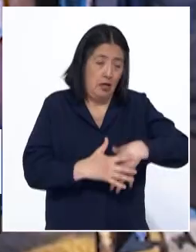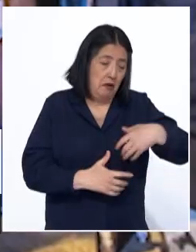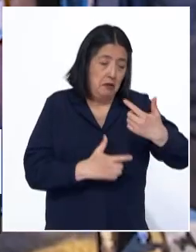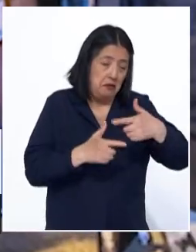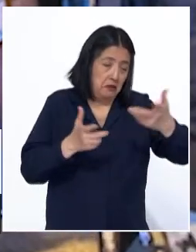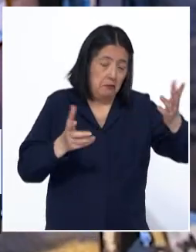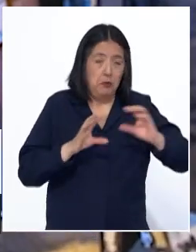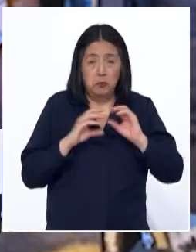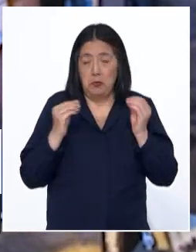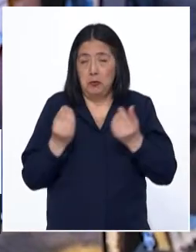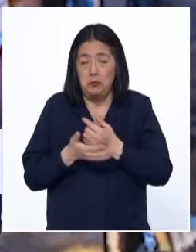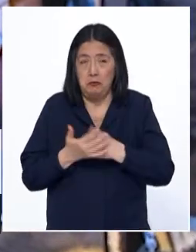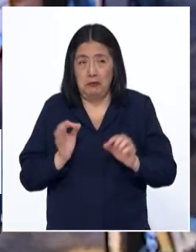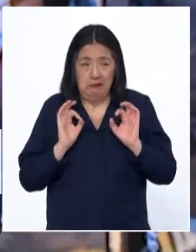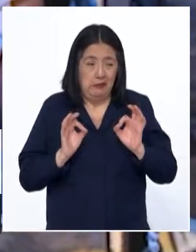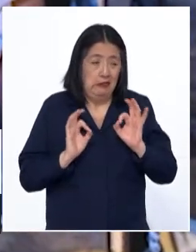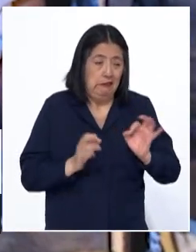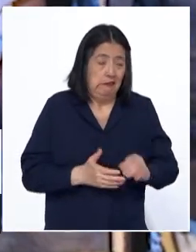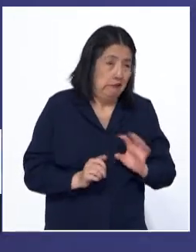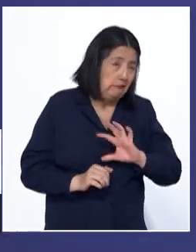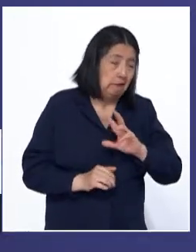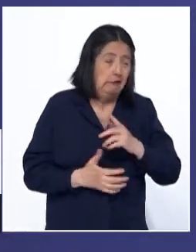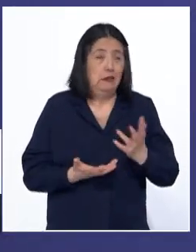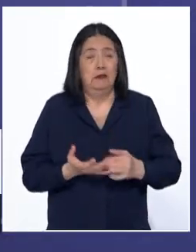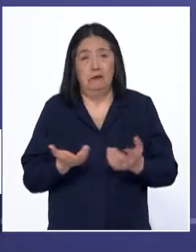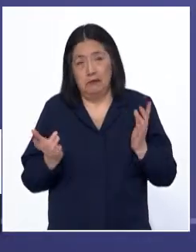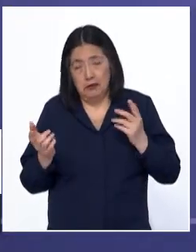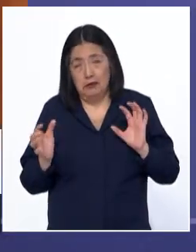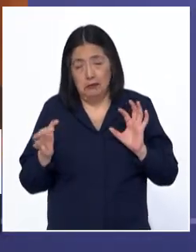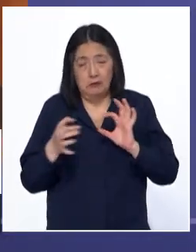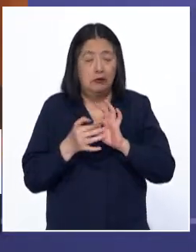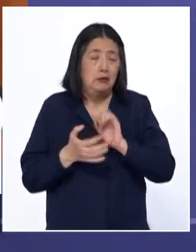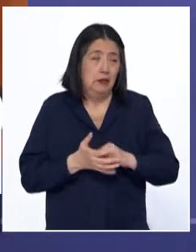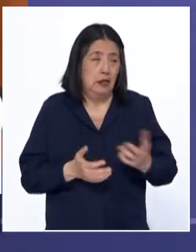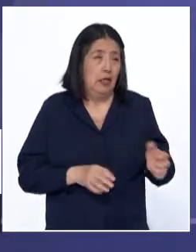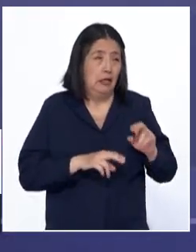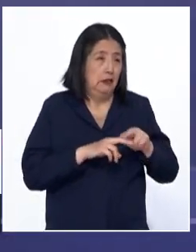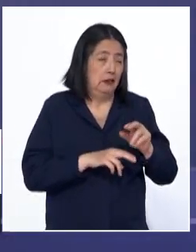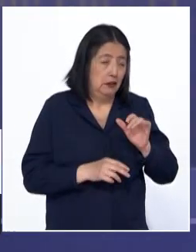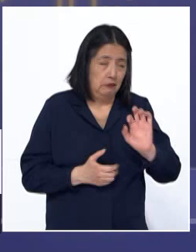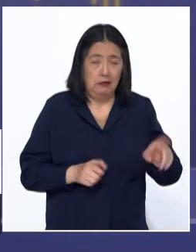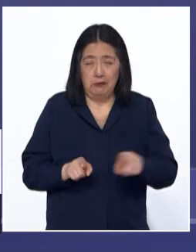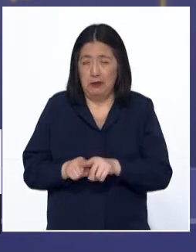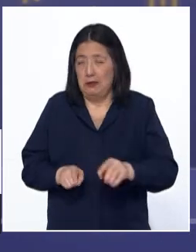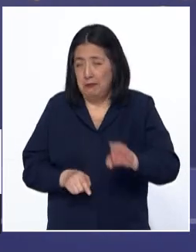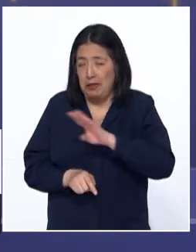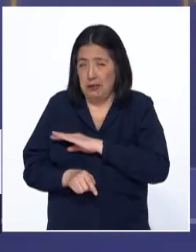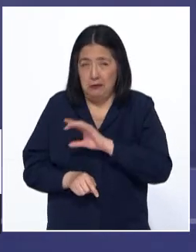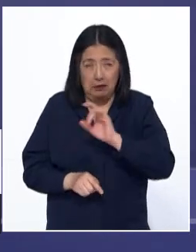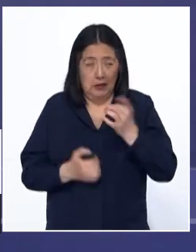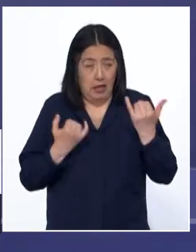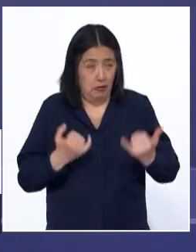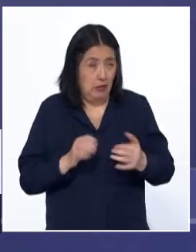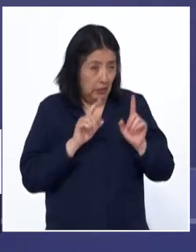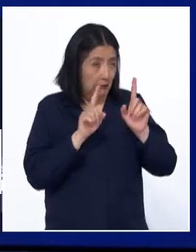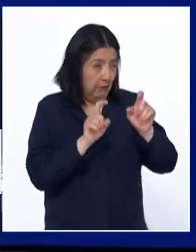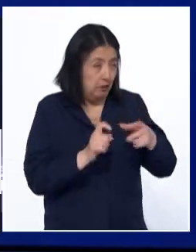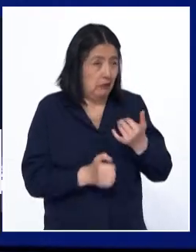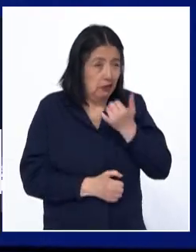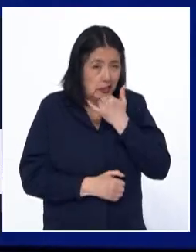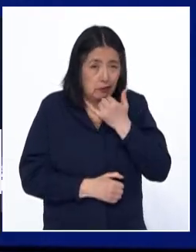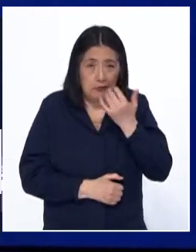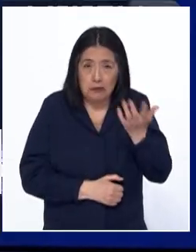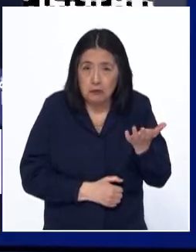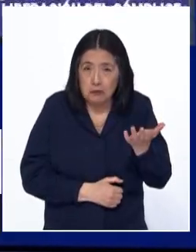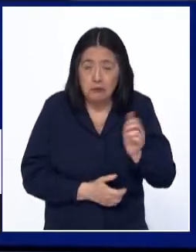impunidad de organizaciones criminales tan peligrosas como las vinculadas al Tren de Aragua, al maldito Cris. Nuestra pregunta del día justamente va orientada a lo que ha